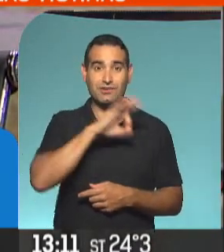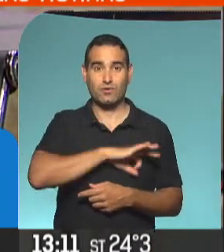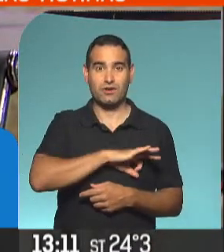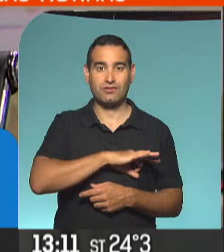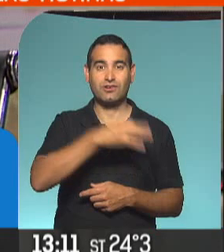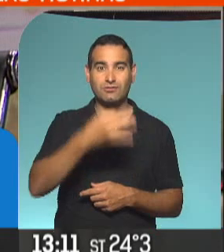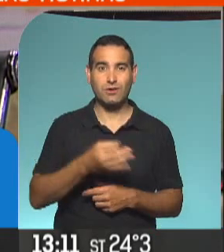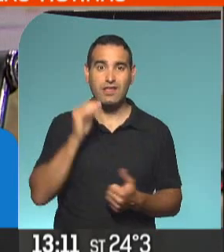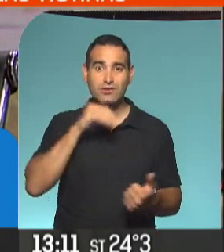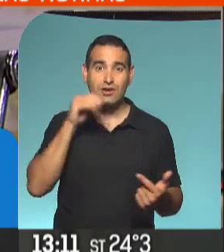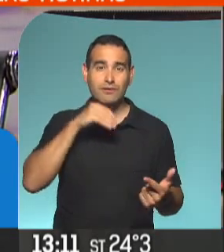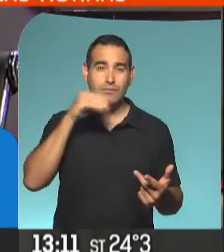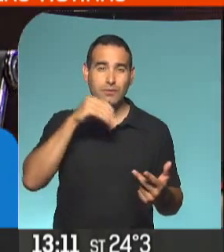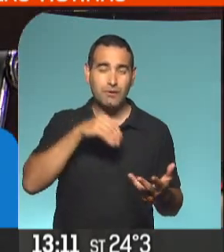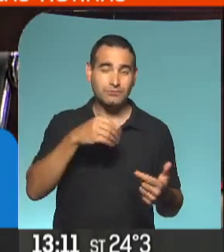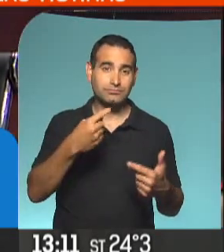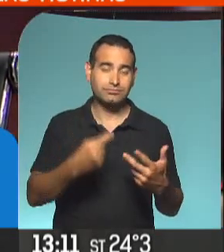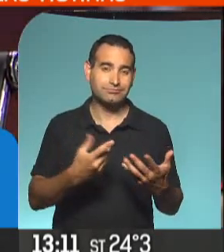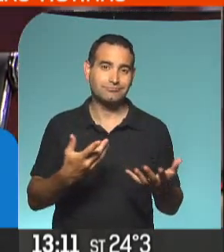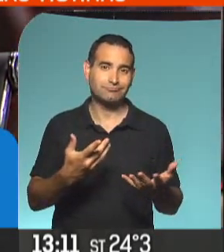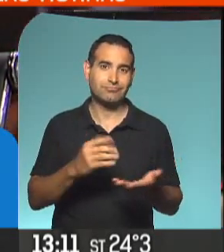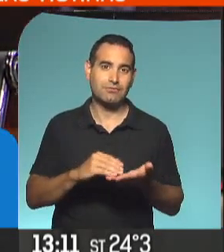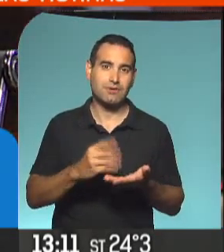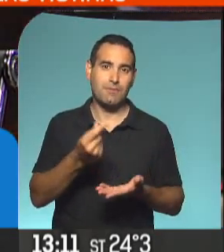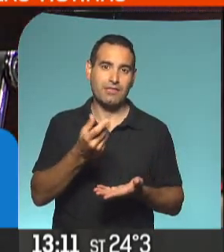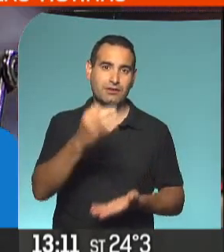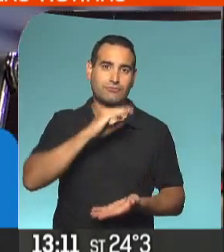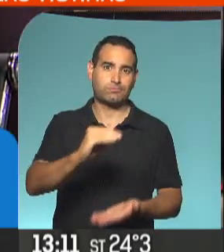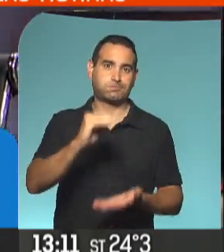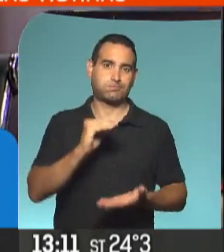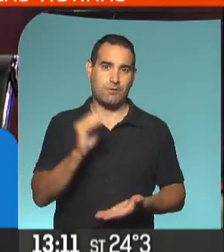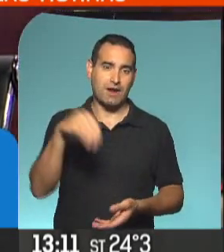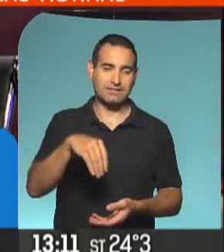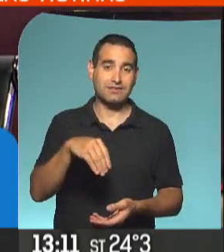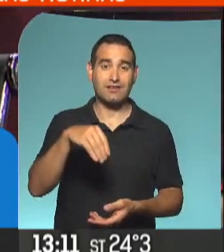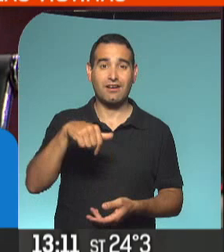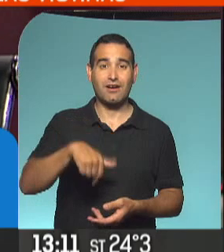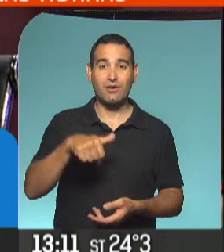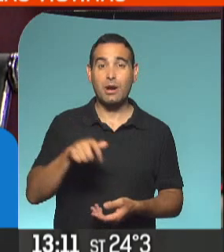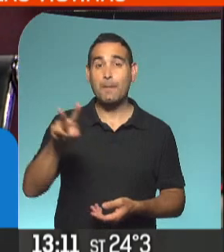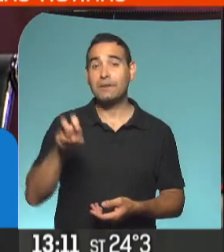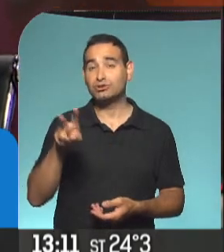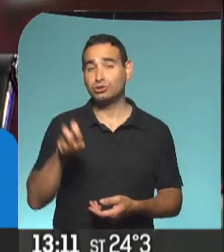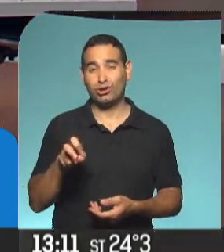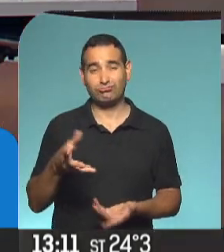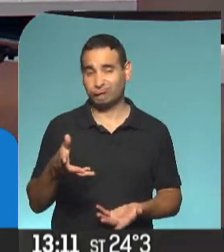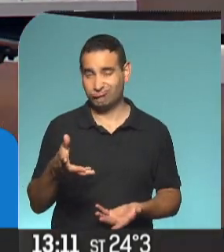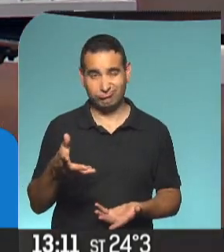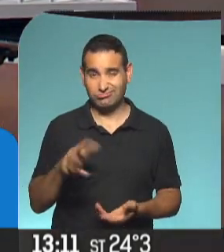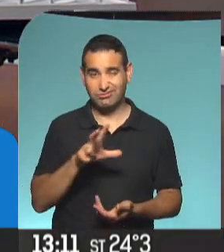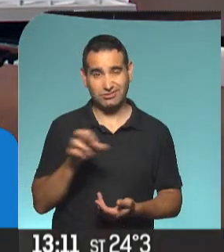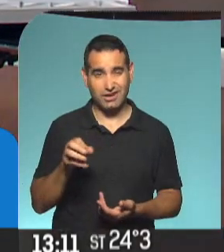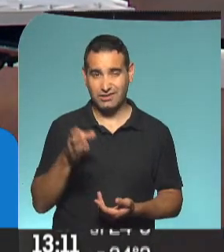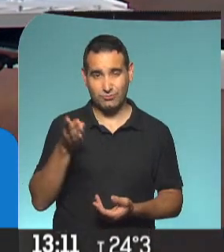con todos los adicionales, los premios y demás, cobraban mucho más. En cambio, la pensión, vos sabés que es sobre los 30.